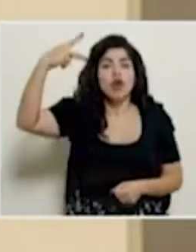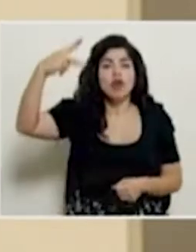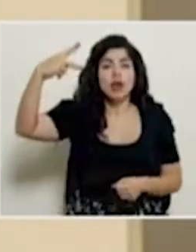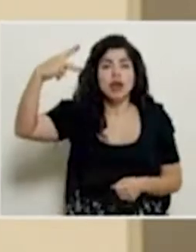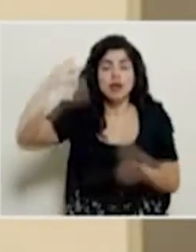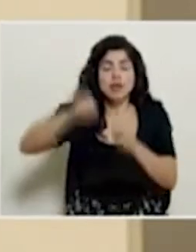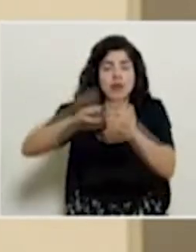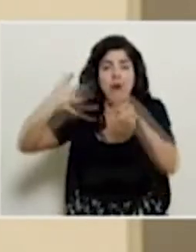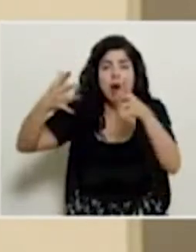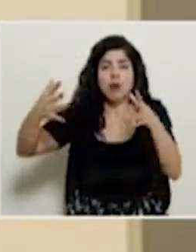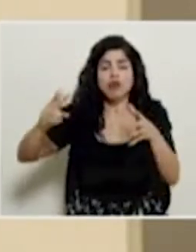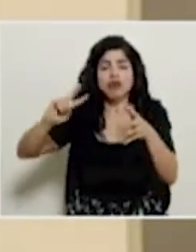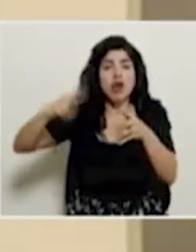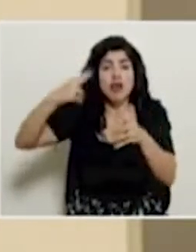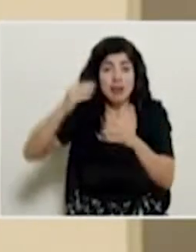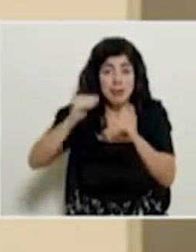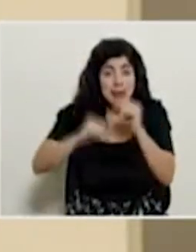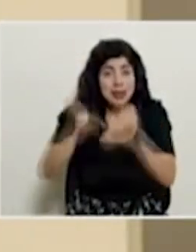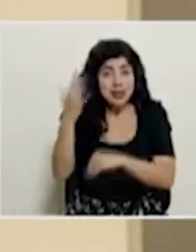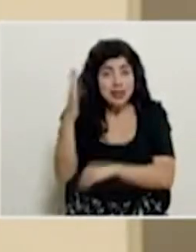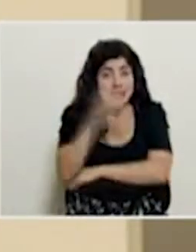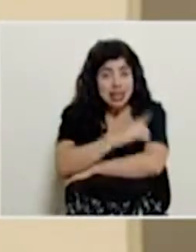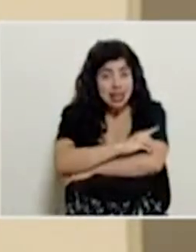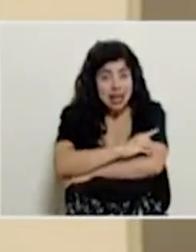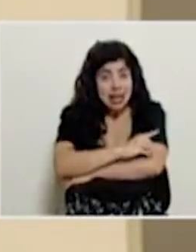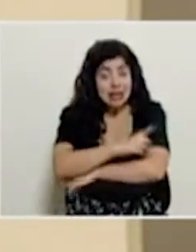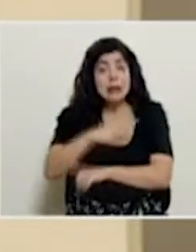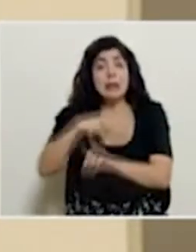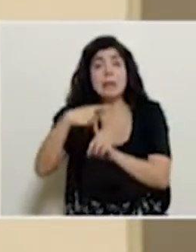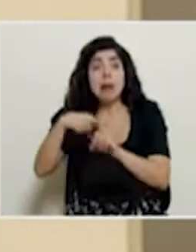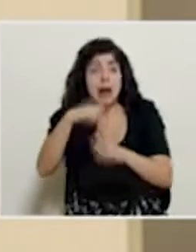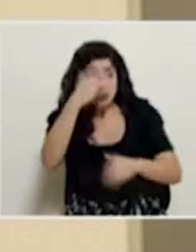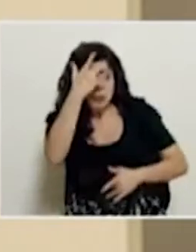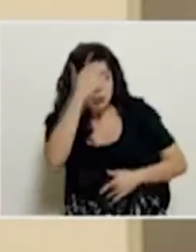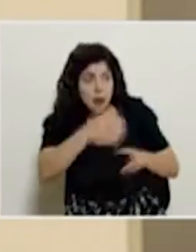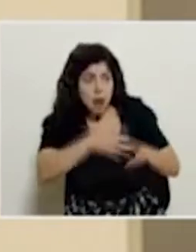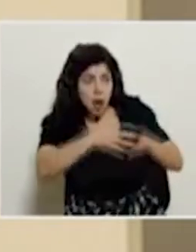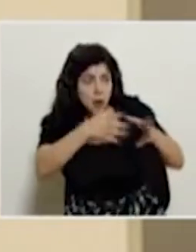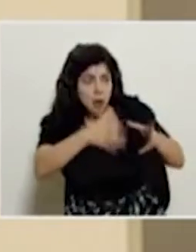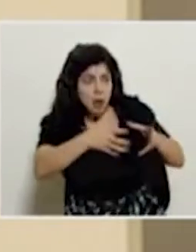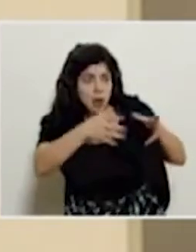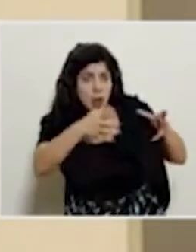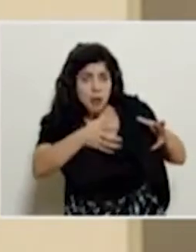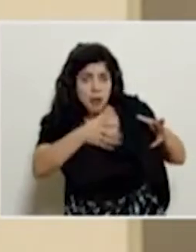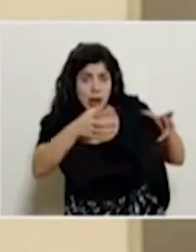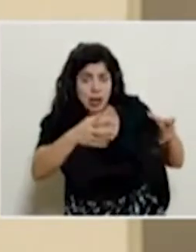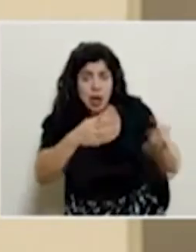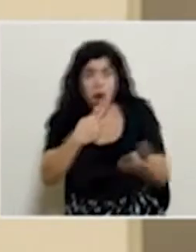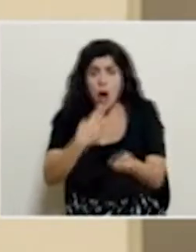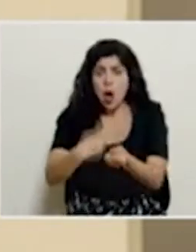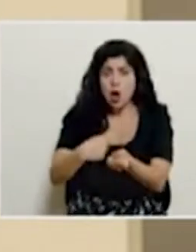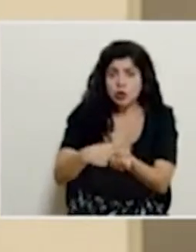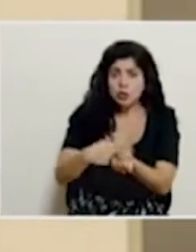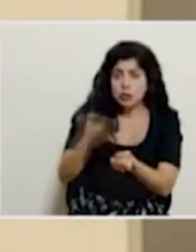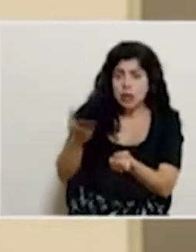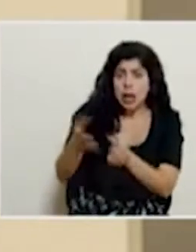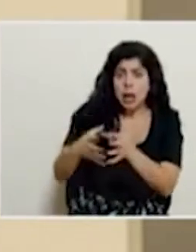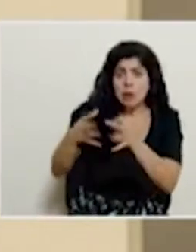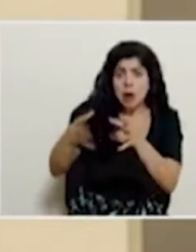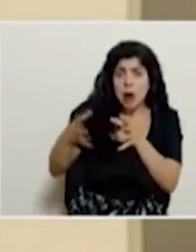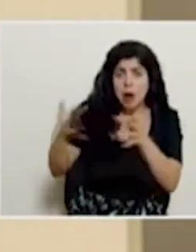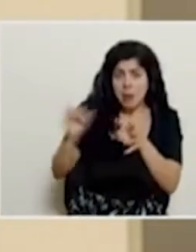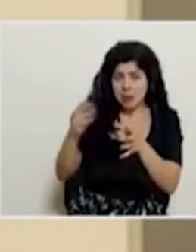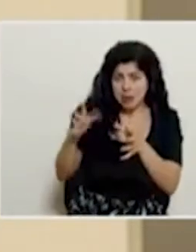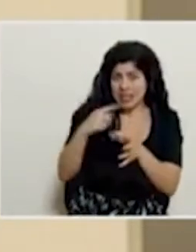que están aumentando los casos y están aumentando las hospitalizaciones, como les digo, hemos identificado en